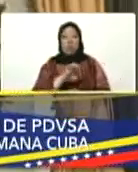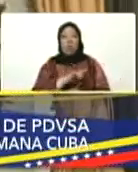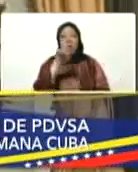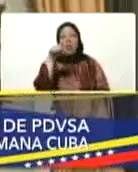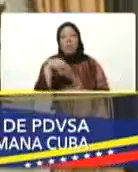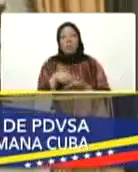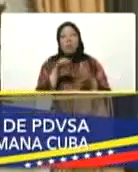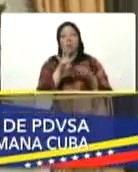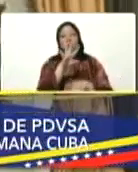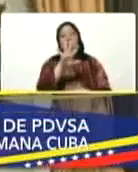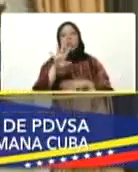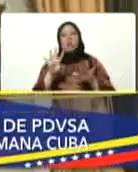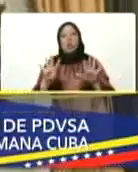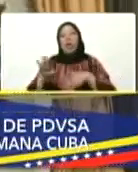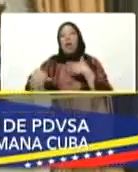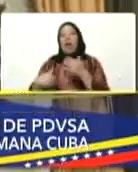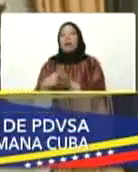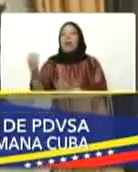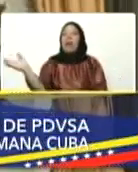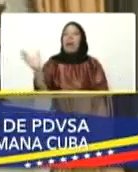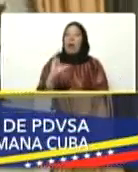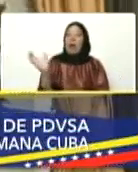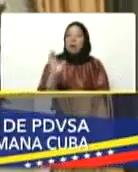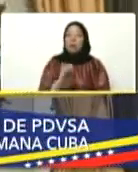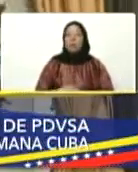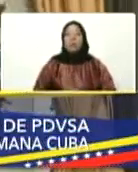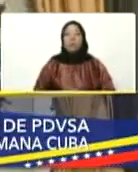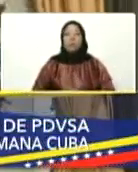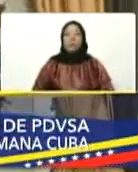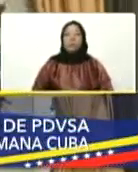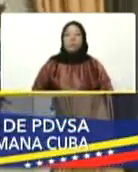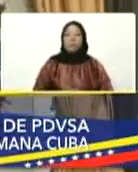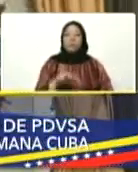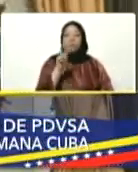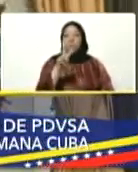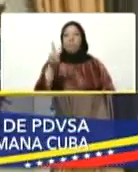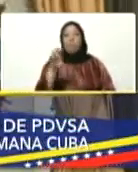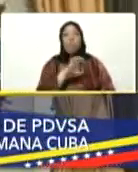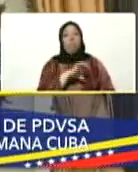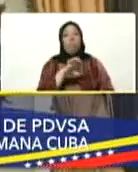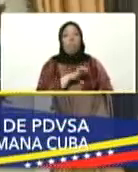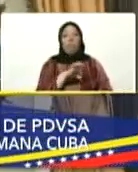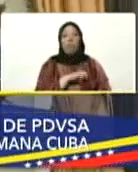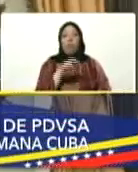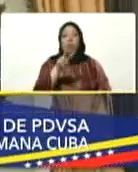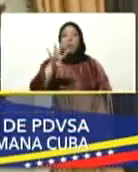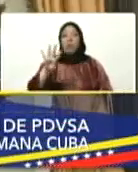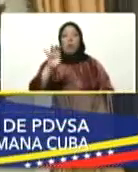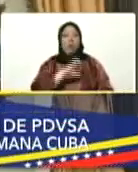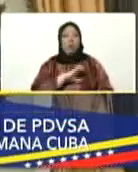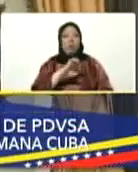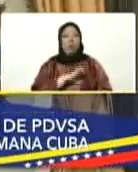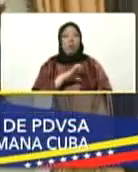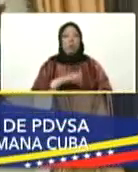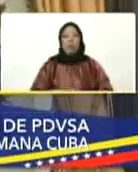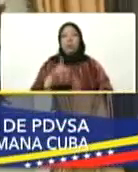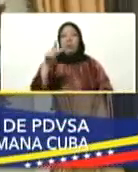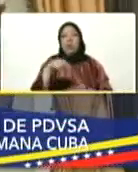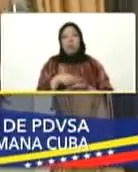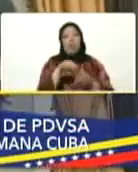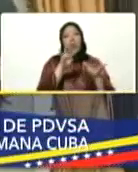1 de enero de 1959... fue a Caracas, Venezuela, aquel 22 de enero, 23, 24 de enero de